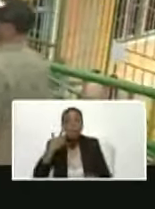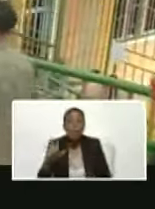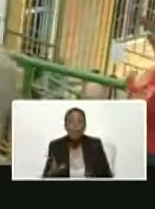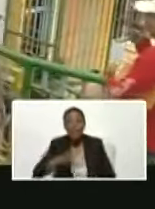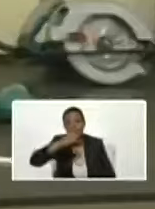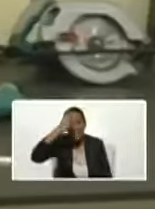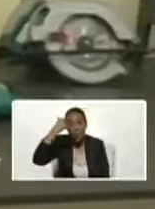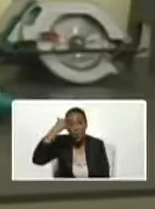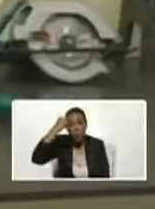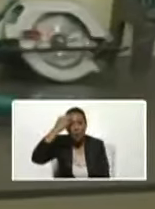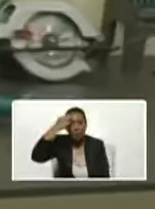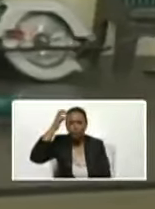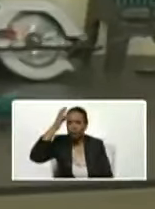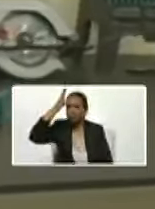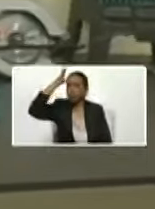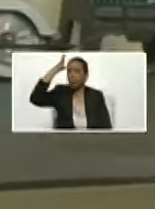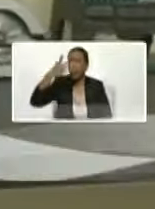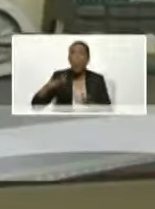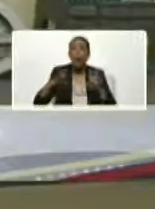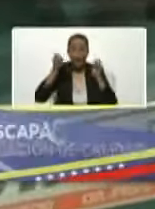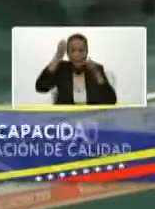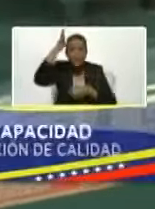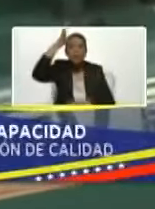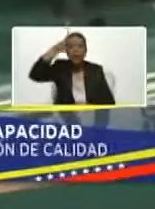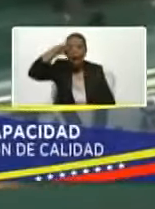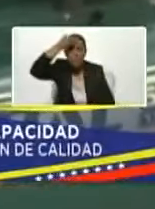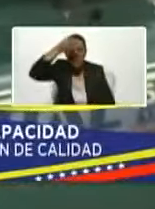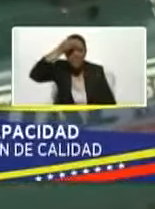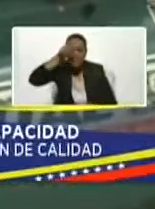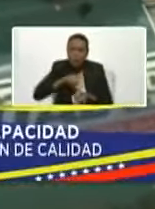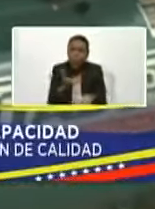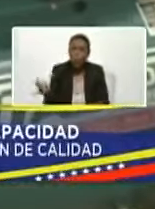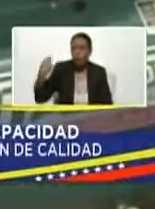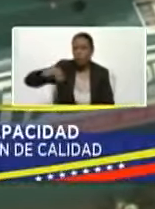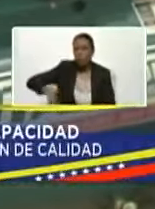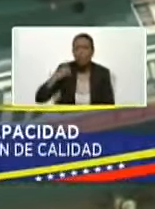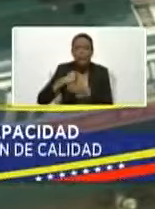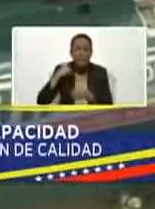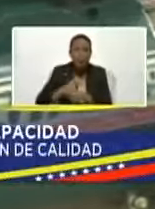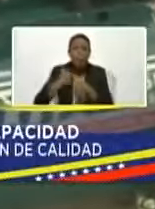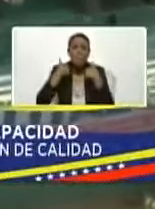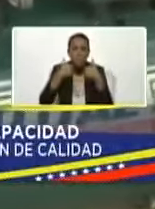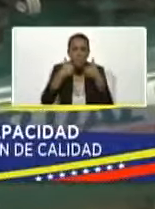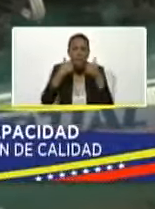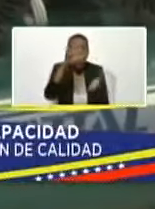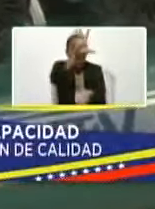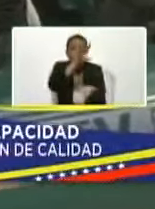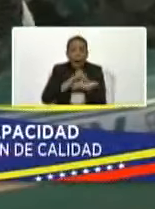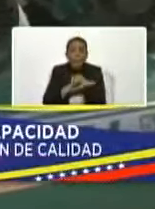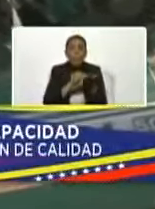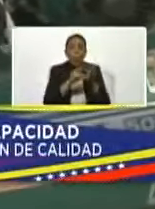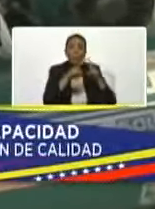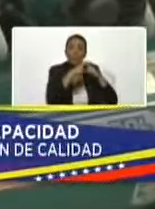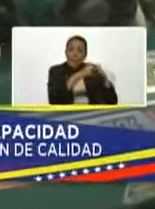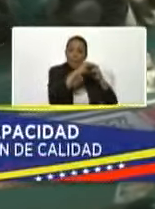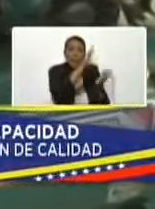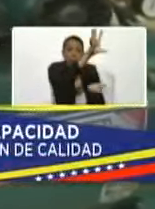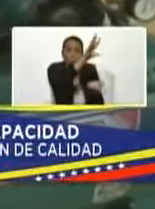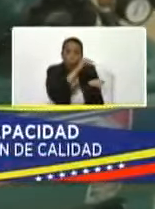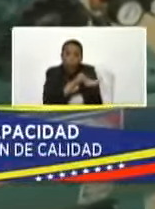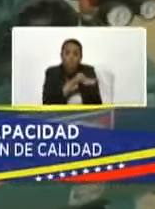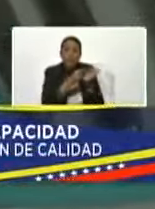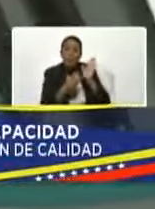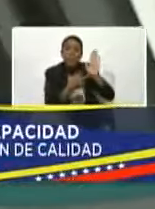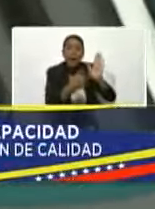desarrollar plenamente todas sus capacidades Así que presidente tomamos Este ejemplo que usted